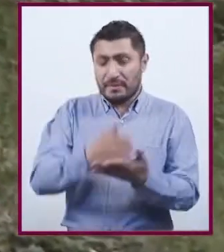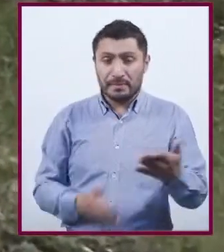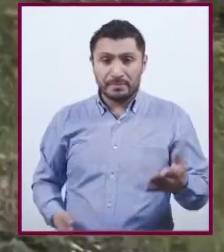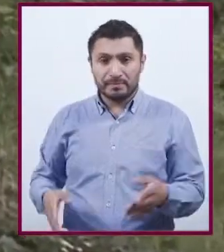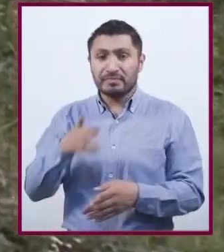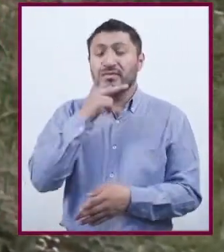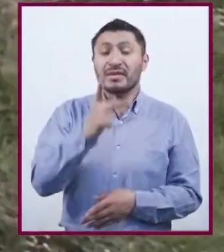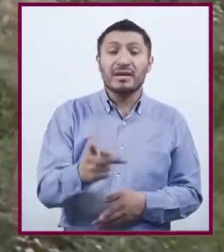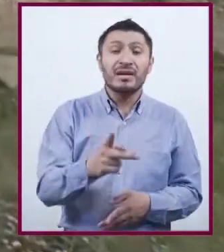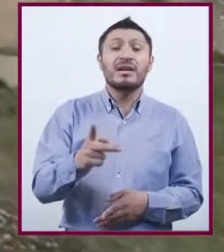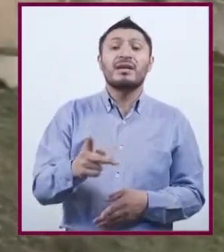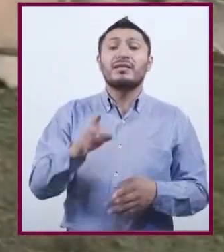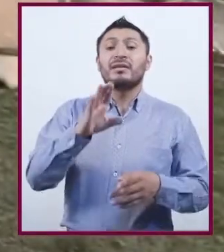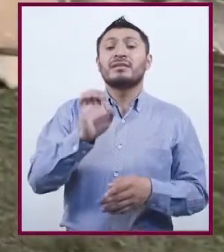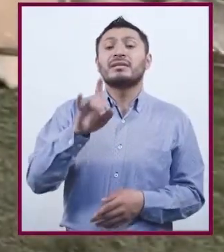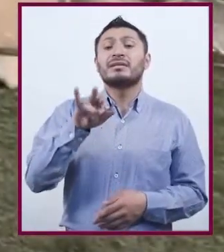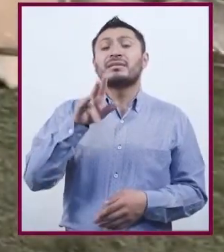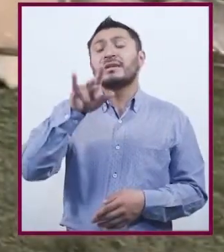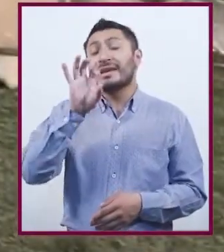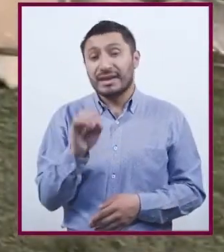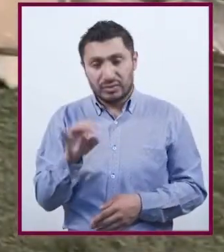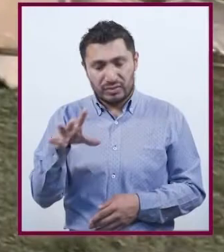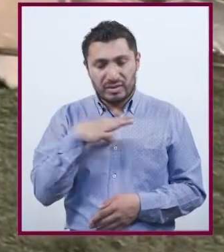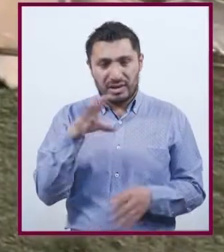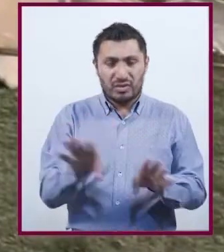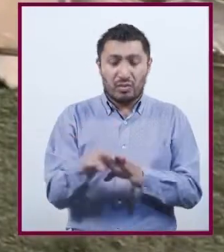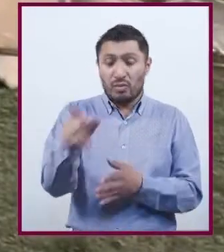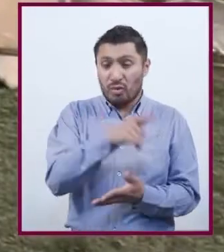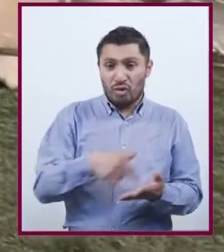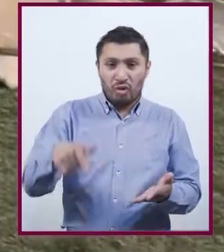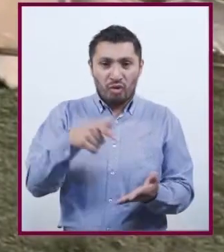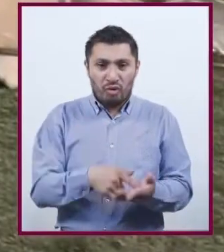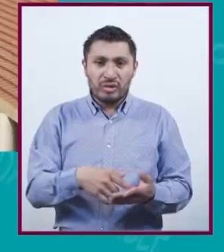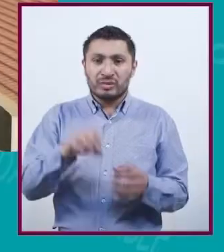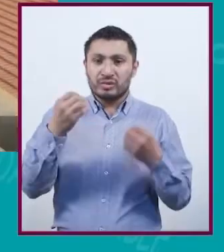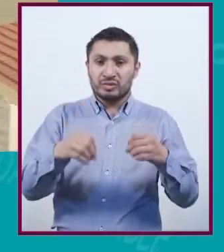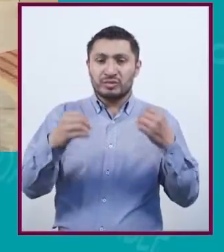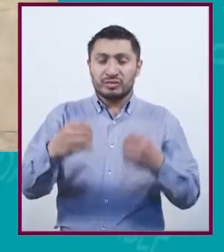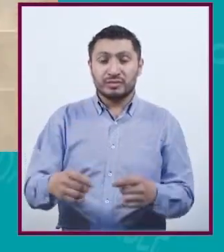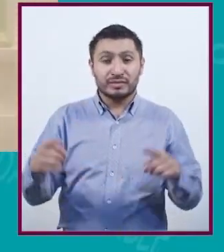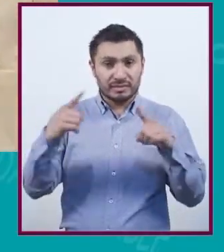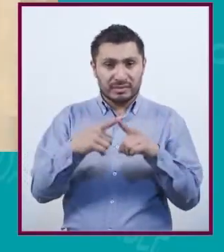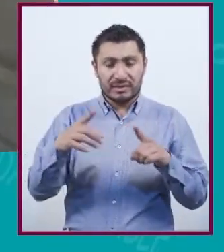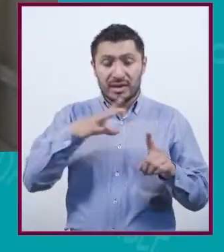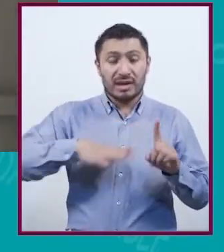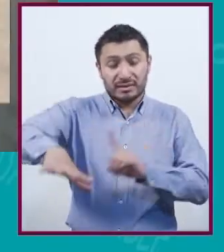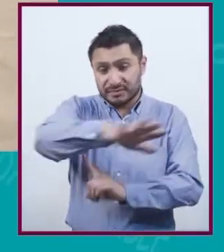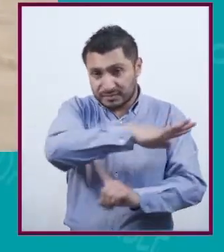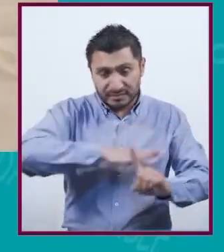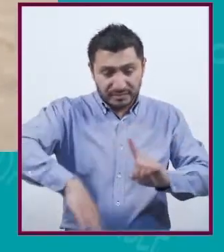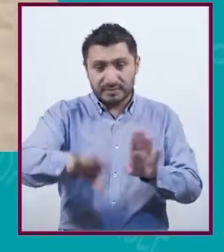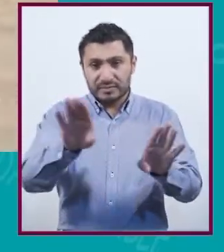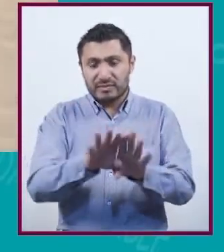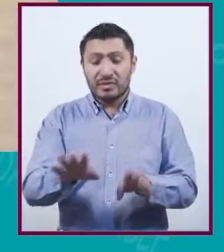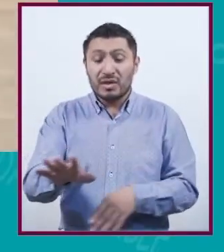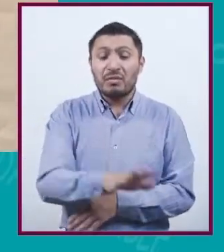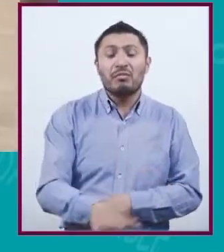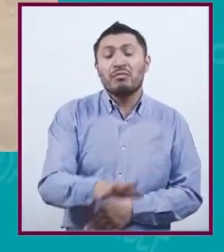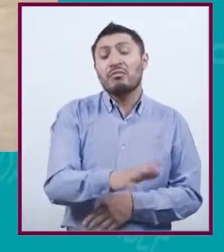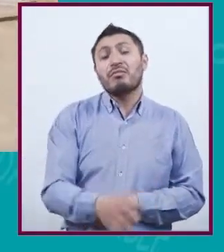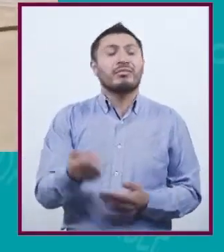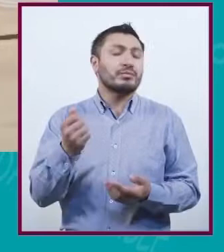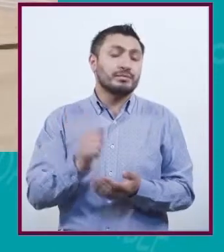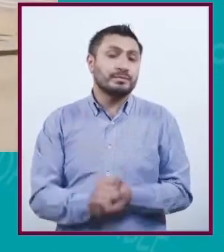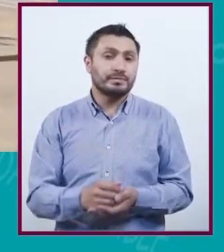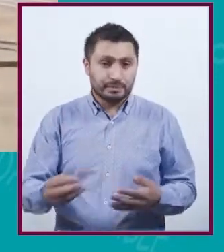la palabra en latín coemiterium, que significa cementerio, aludía al espacio que ocupaba la iglesia y que la